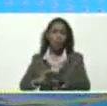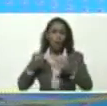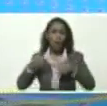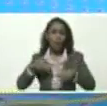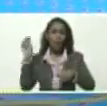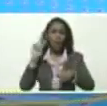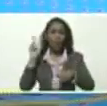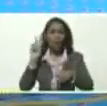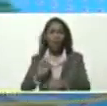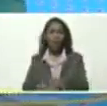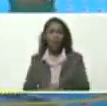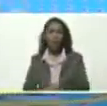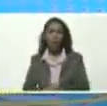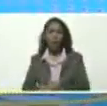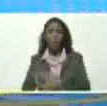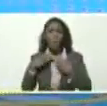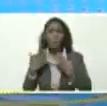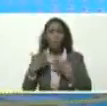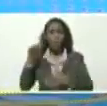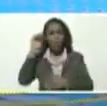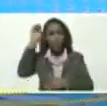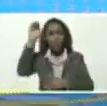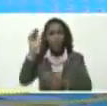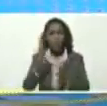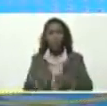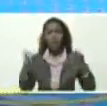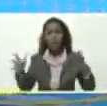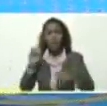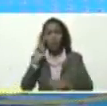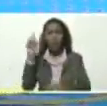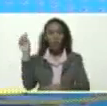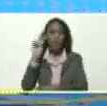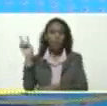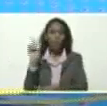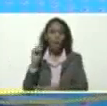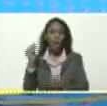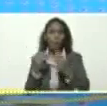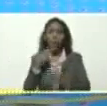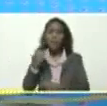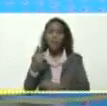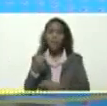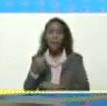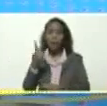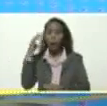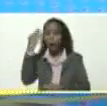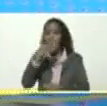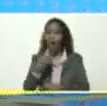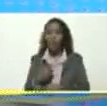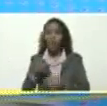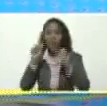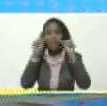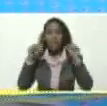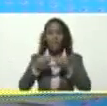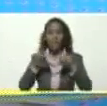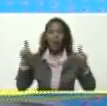Venezuela, por el destino grande de una Venezuela que, como dice la muchachada del